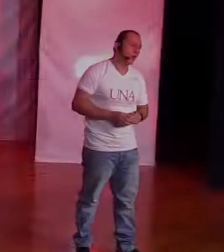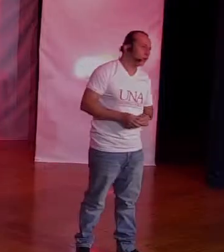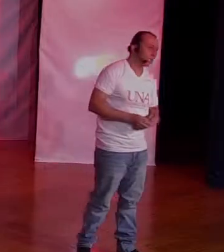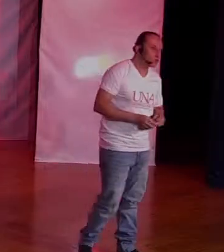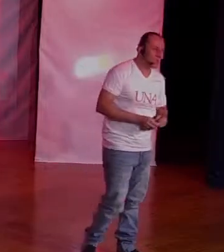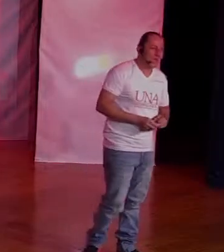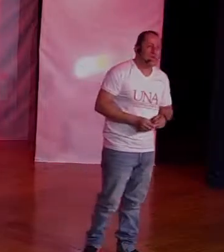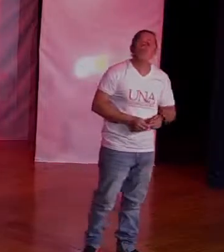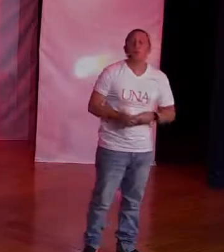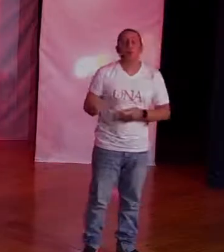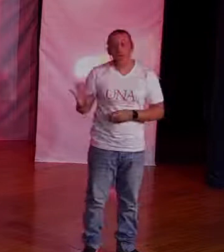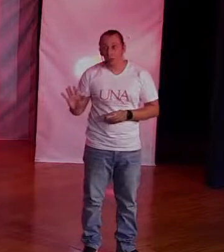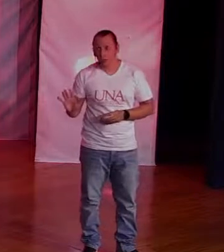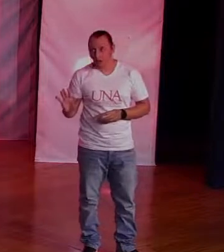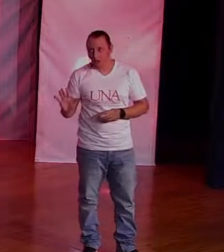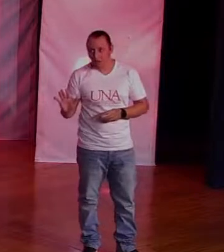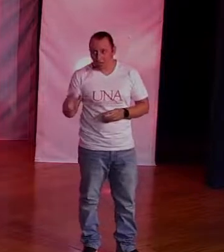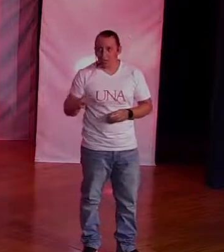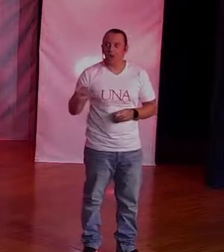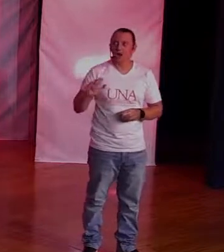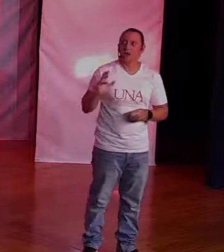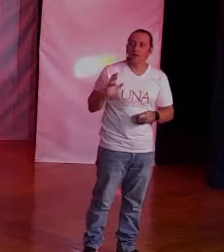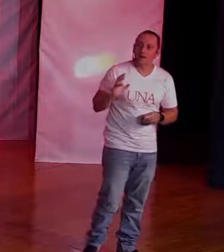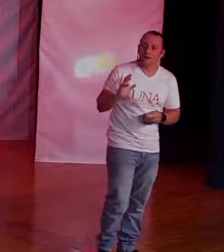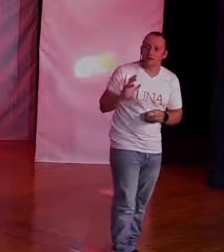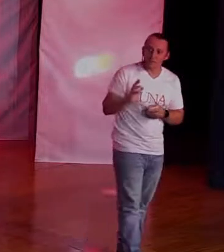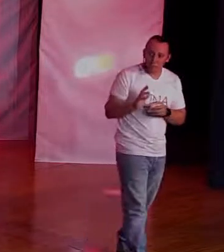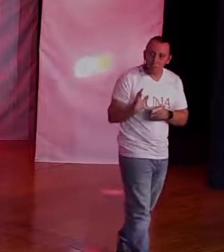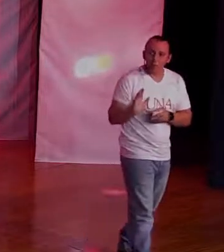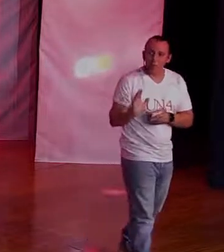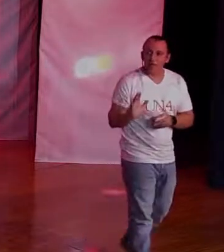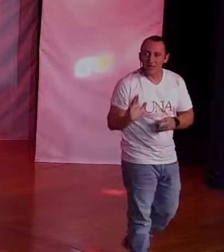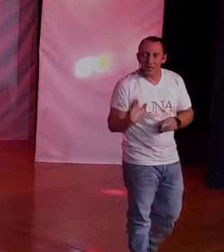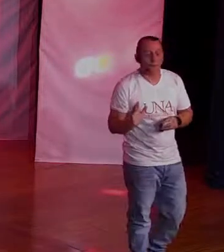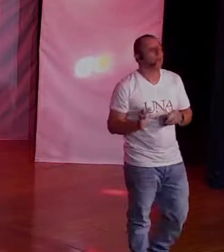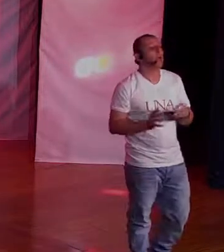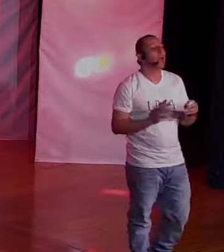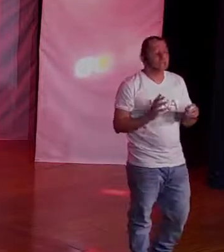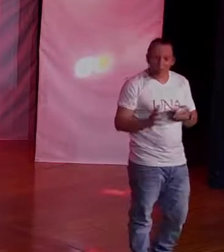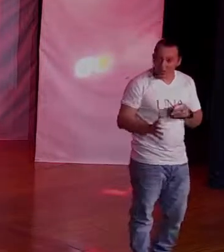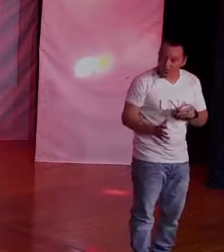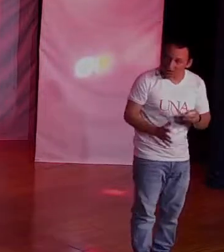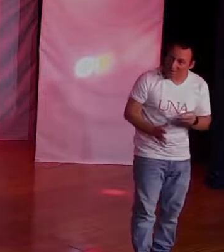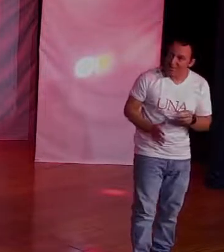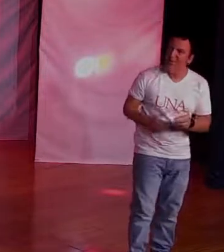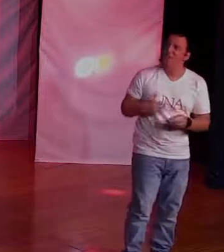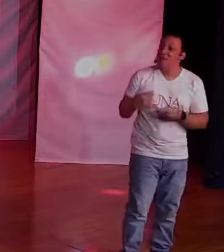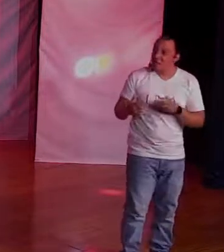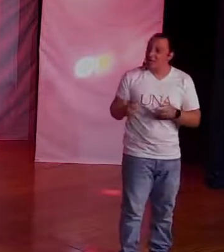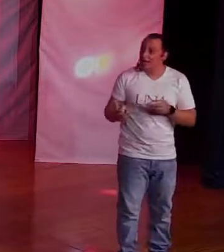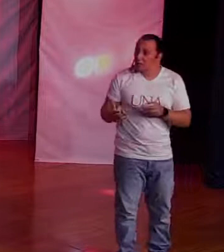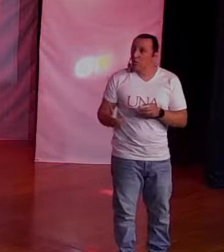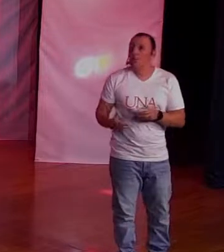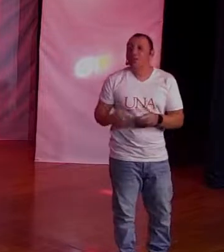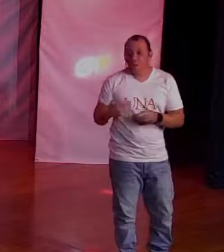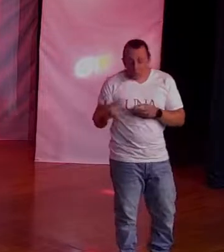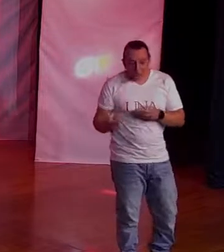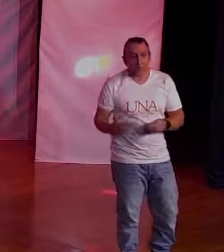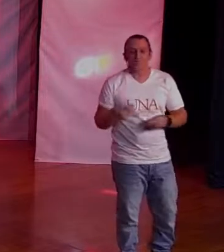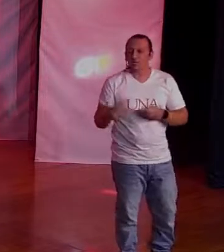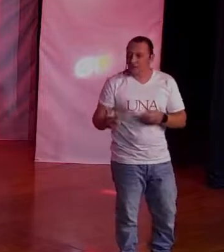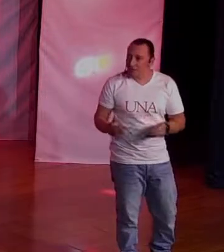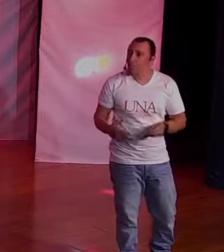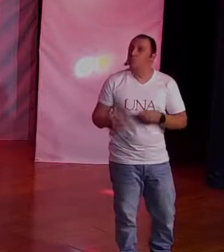está diciendo, no, que voy a perder cursos. Espero que no, que le ponga, ¿verdad? Espero que no pierda nada, pero puede ser, y ha sucedido, que